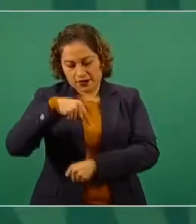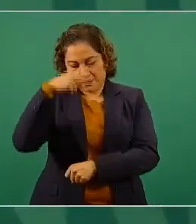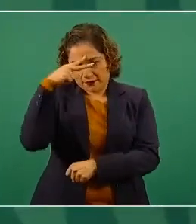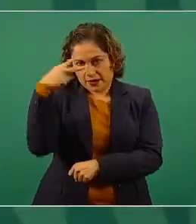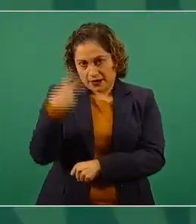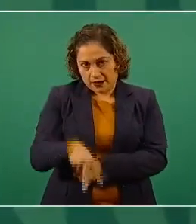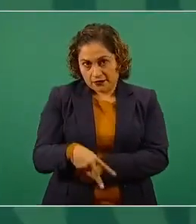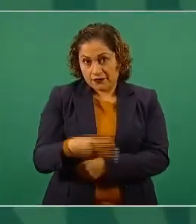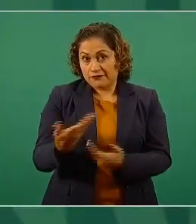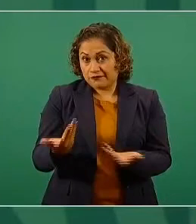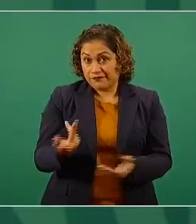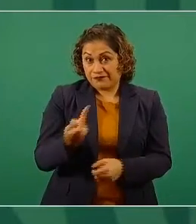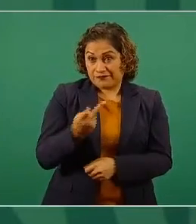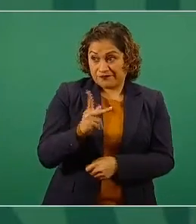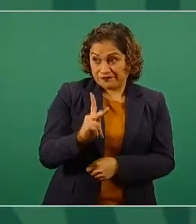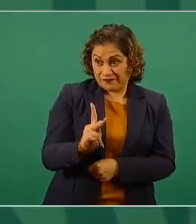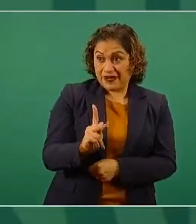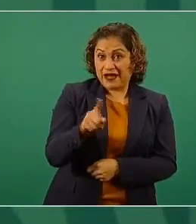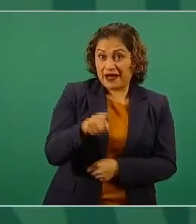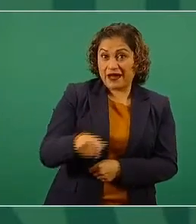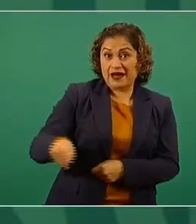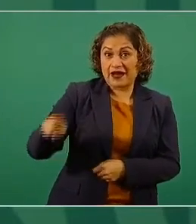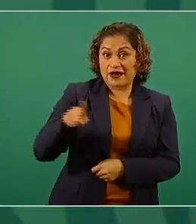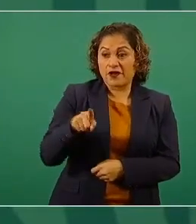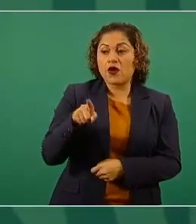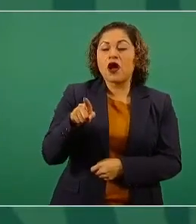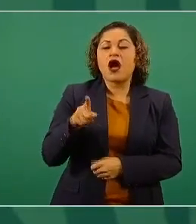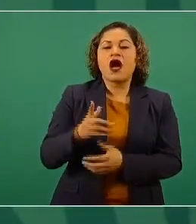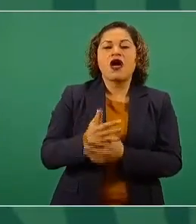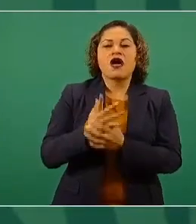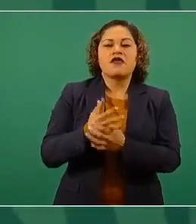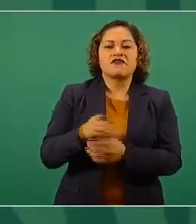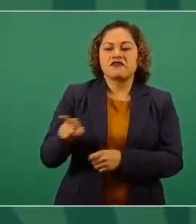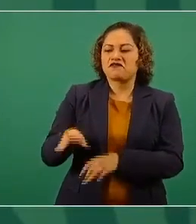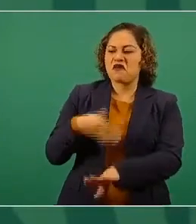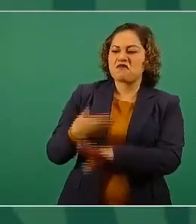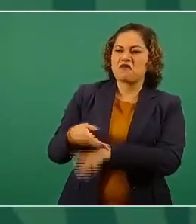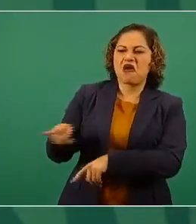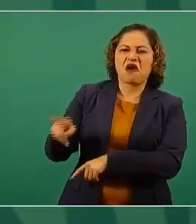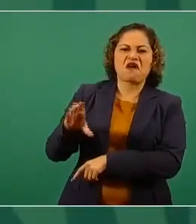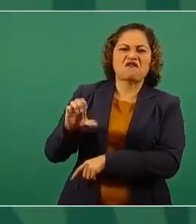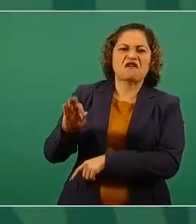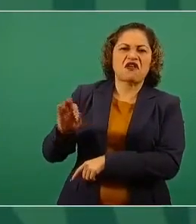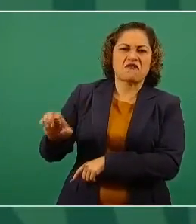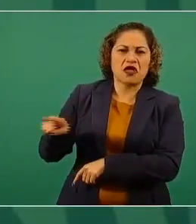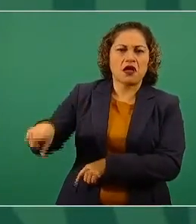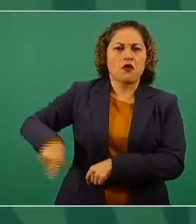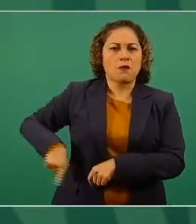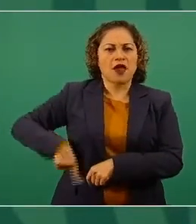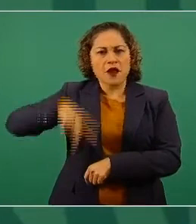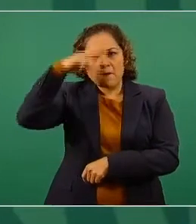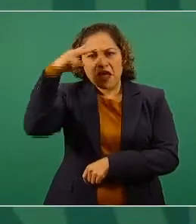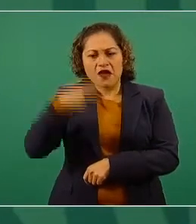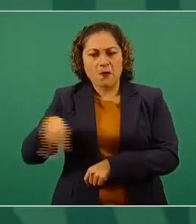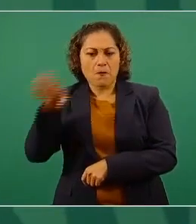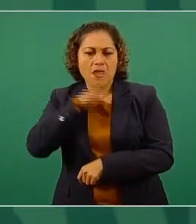a la Comisión Federal de Electricidad, al Gobierno de México.